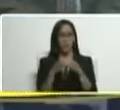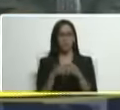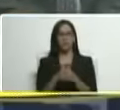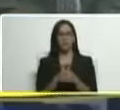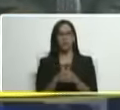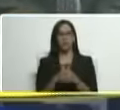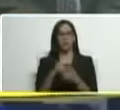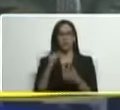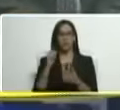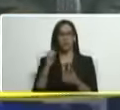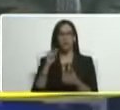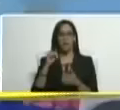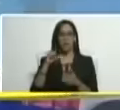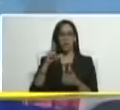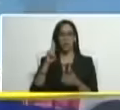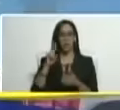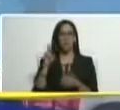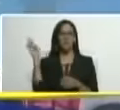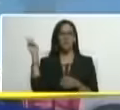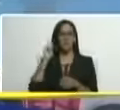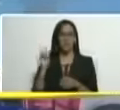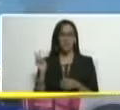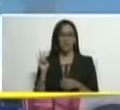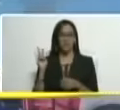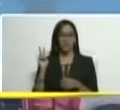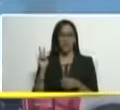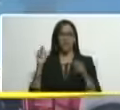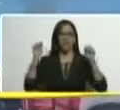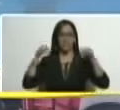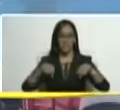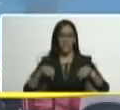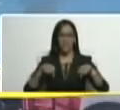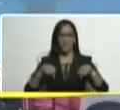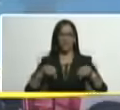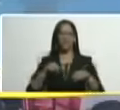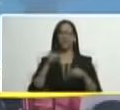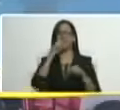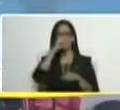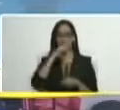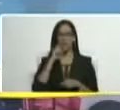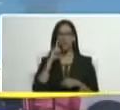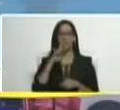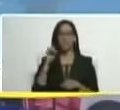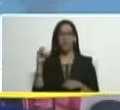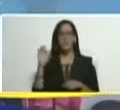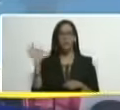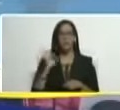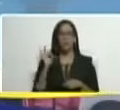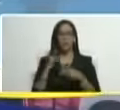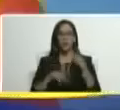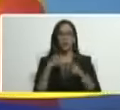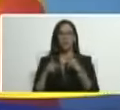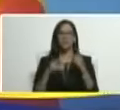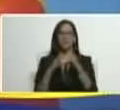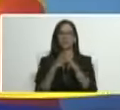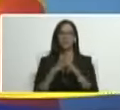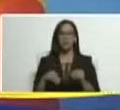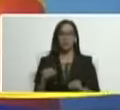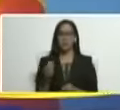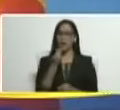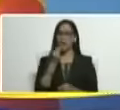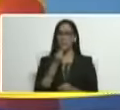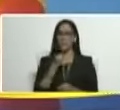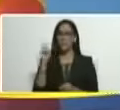Quam, Venezuela este año llega al 100% de producción de todos los alimentos que